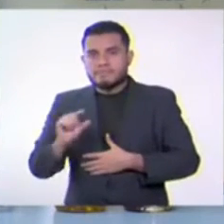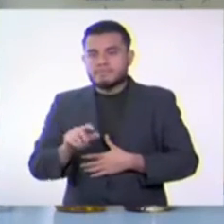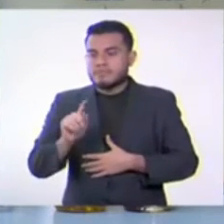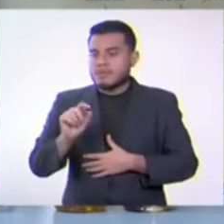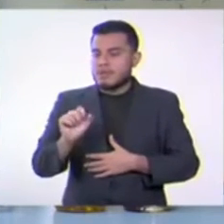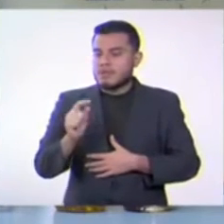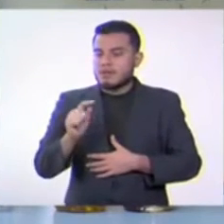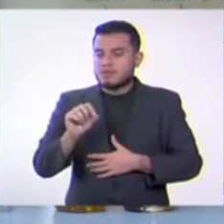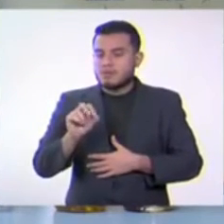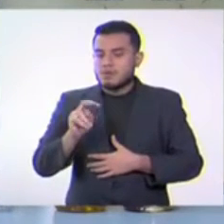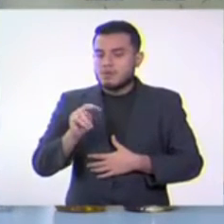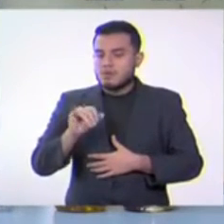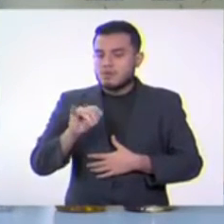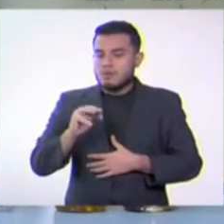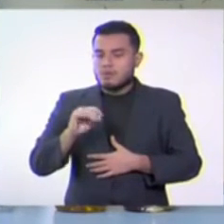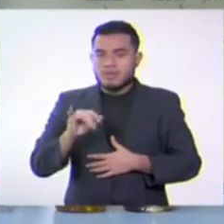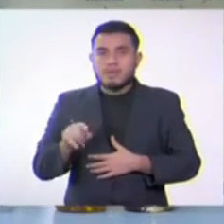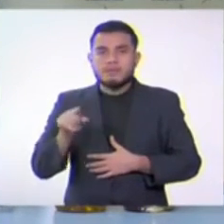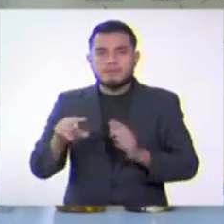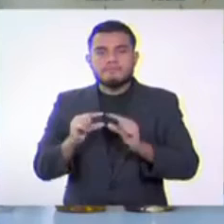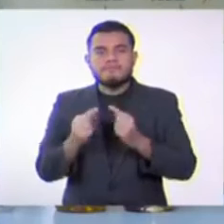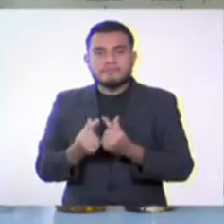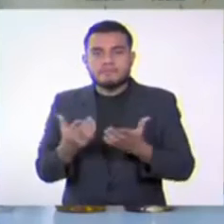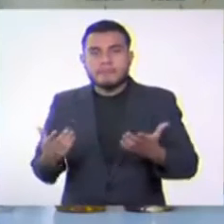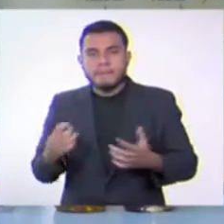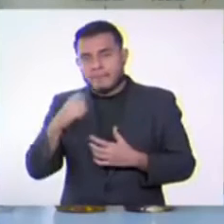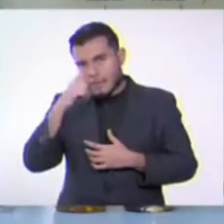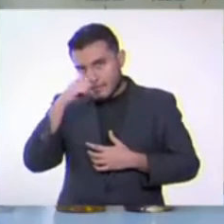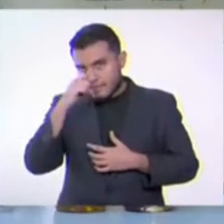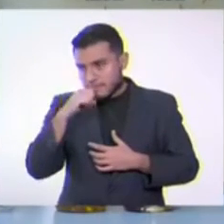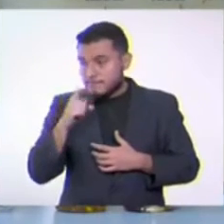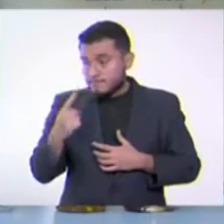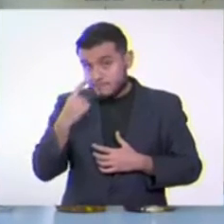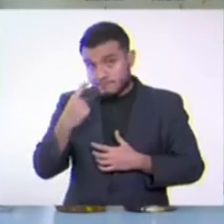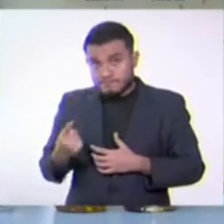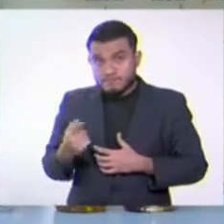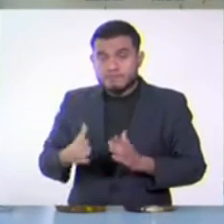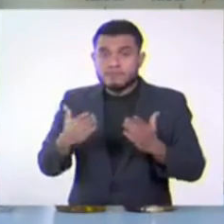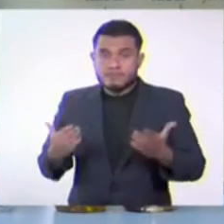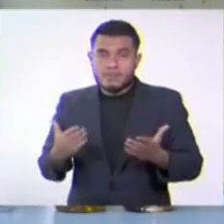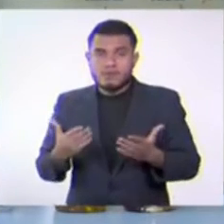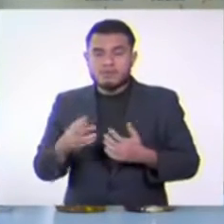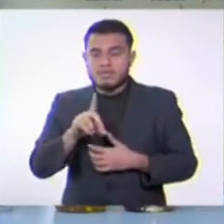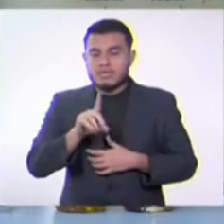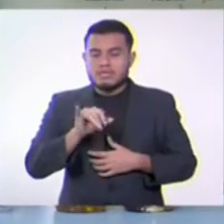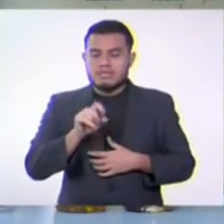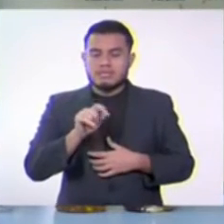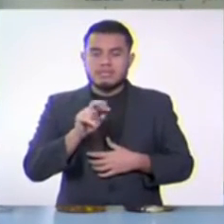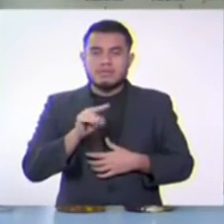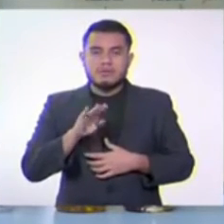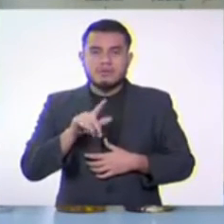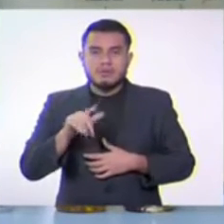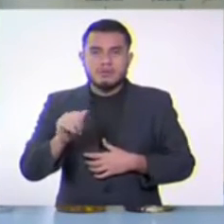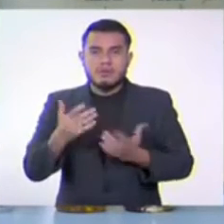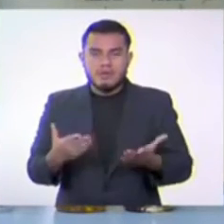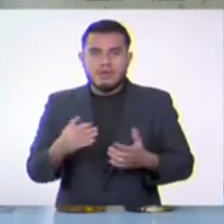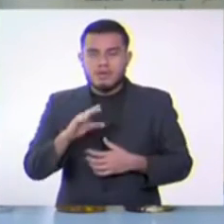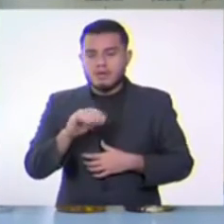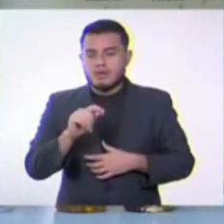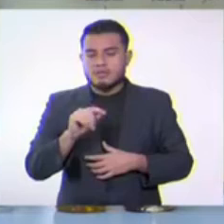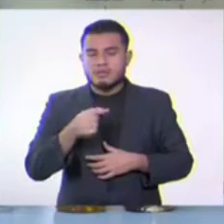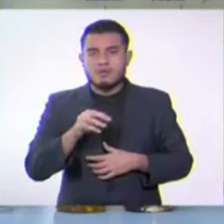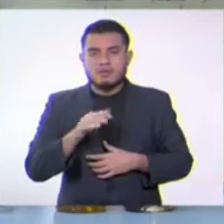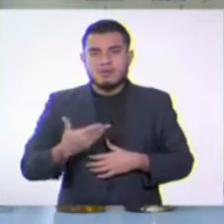taxonomía. Ahora, estos grupos se distinguen o se distribuyen en categorías, a las